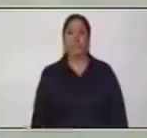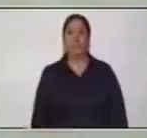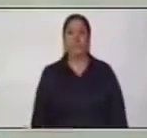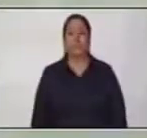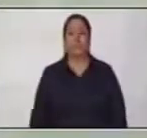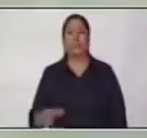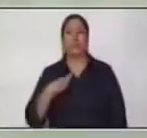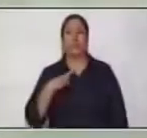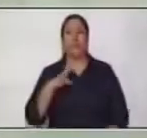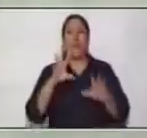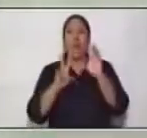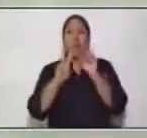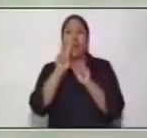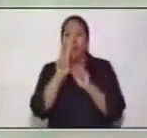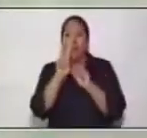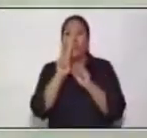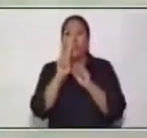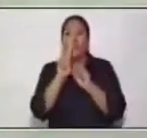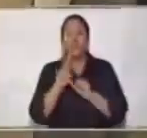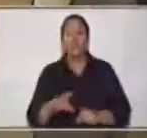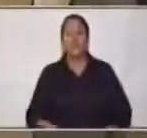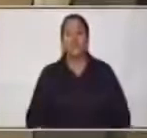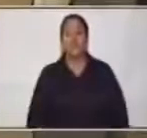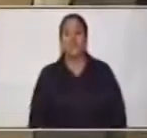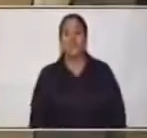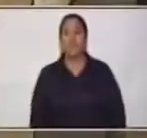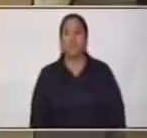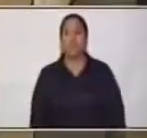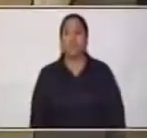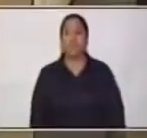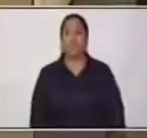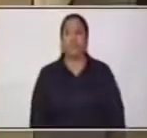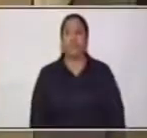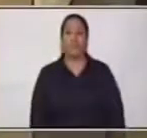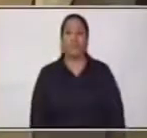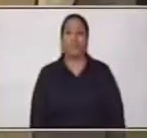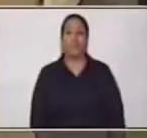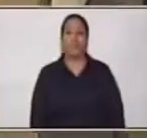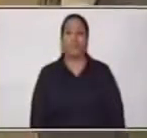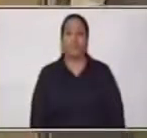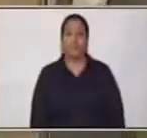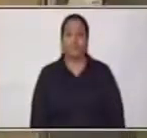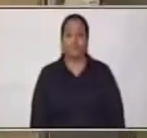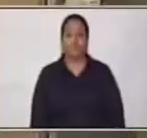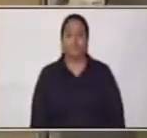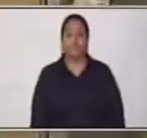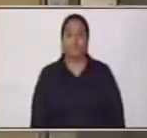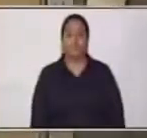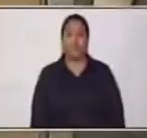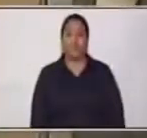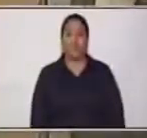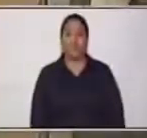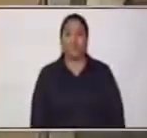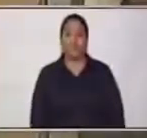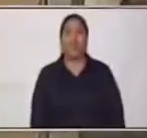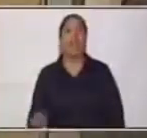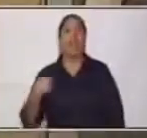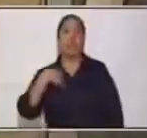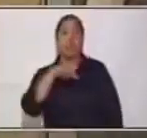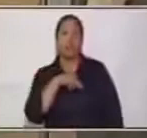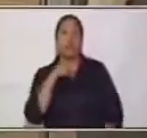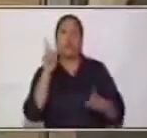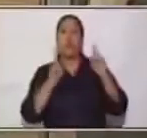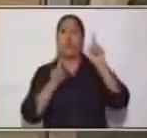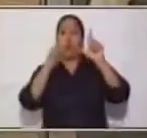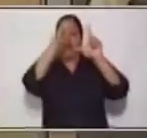12. Correcto. Uh-huh. A 10, 12. 11 y 12. 12. Así es, ajá, profe. Pero entonces nuestras coordenadas